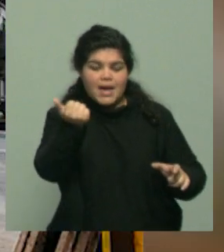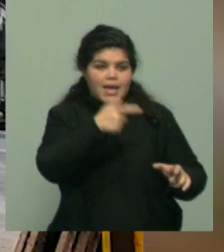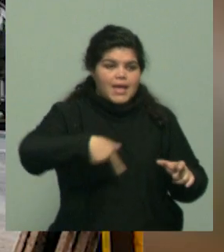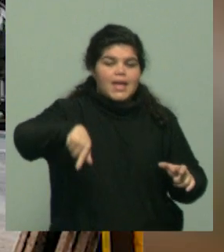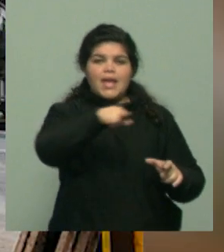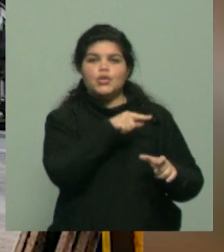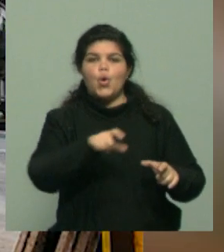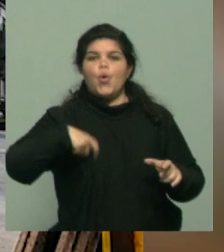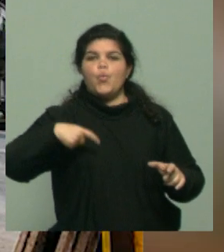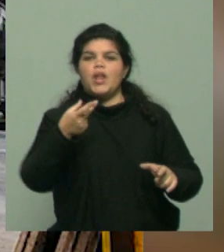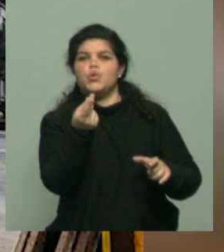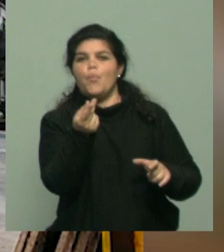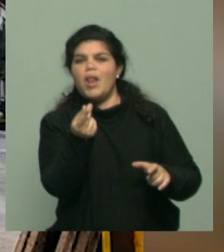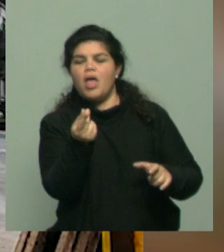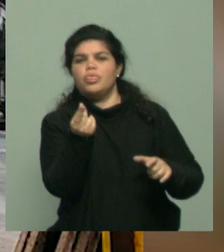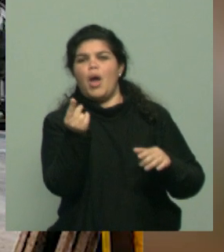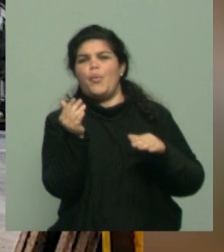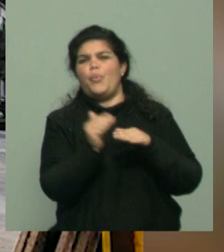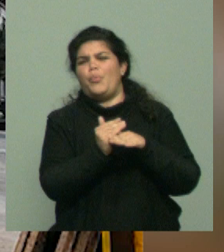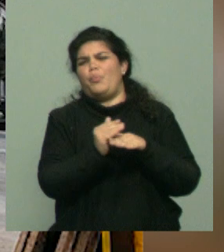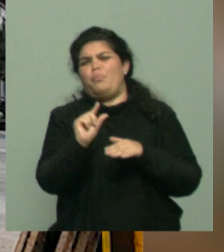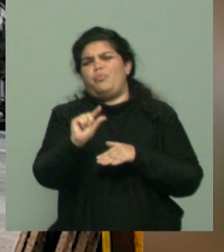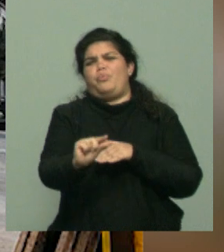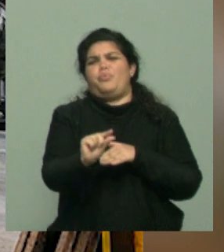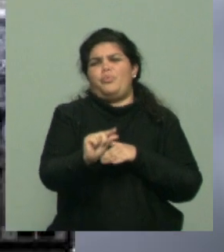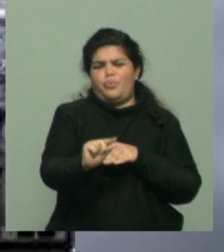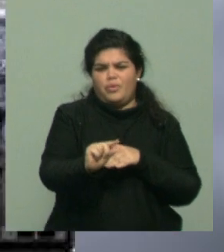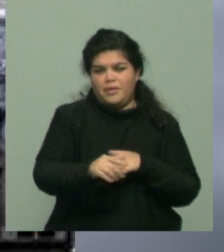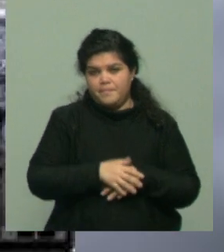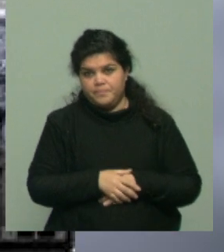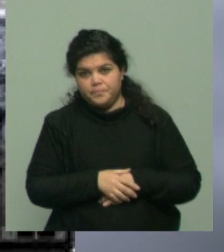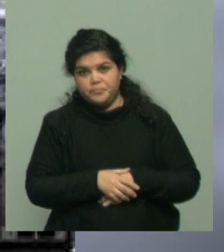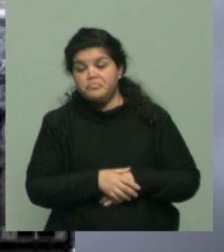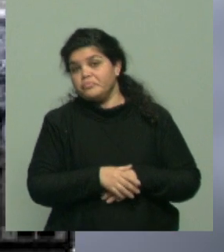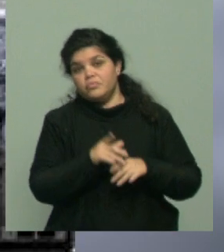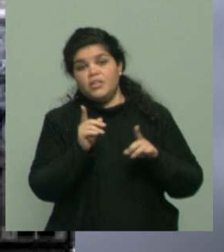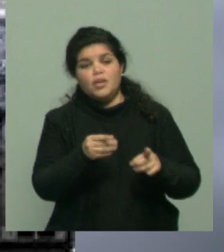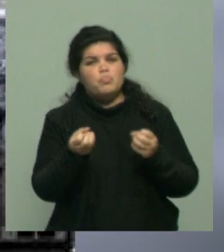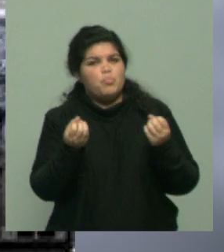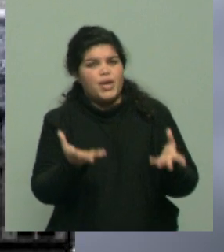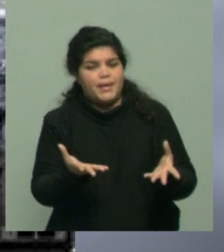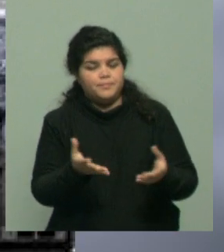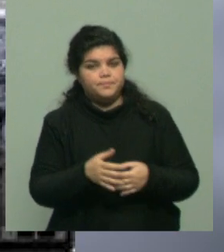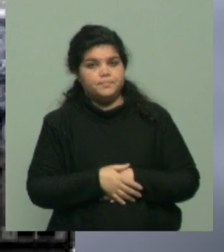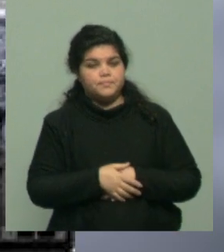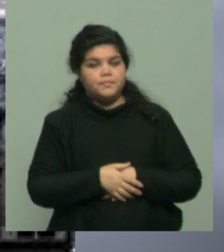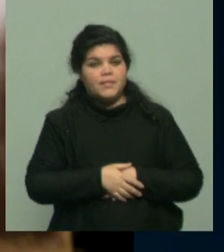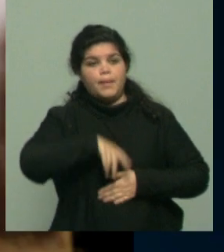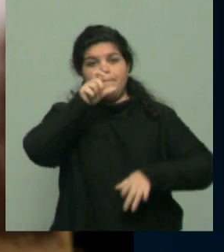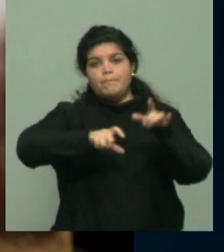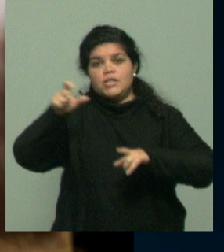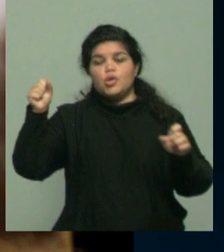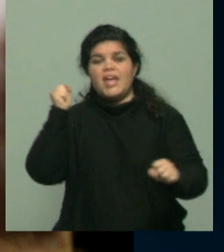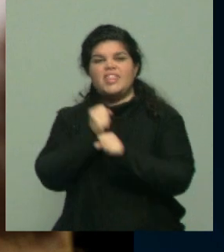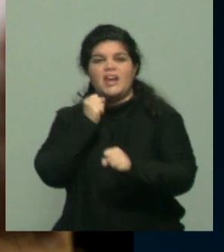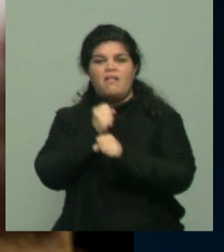que son muy bajas, y esto se debe, punto número uno, al elevado grado de informalidad laboral que